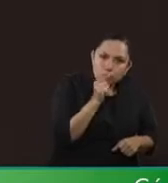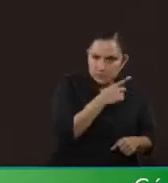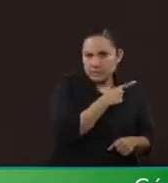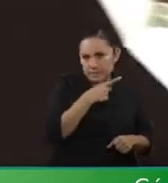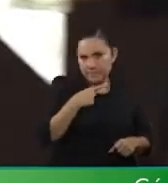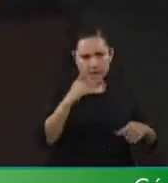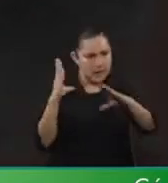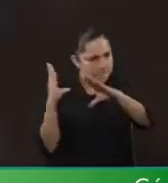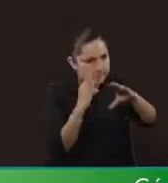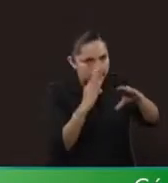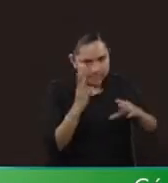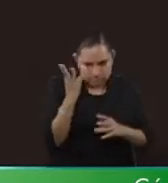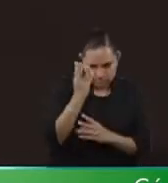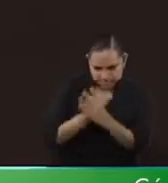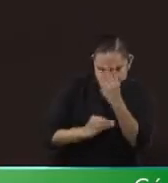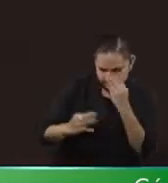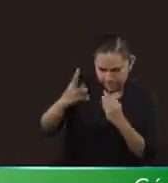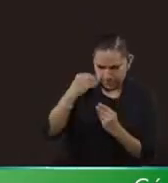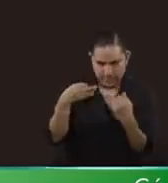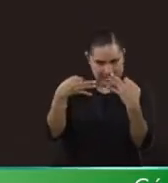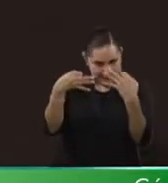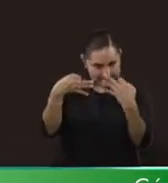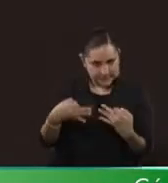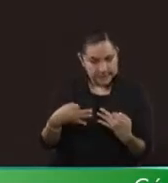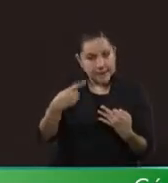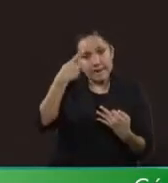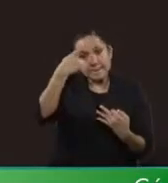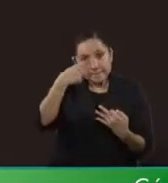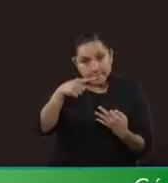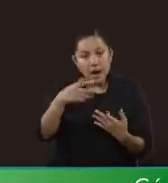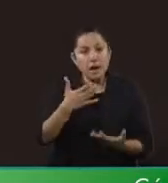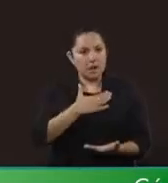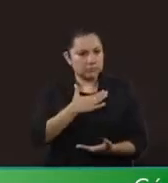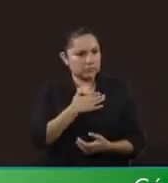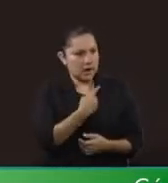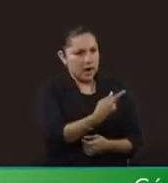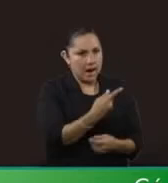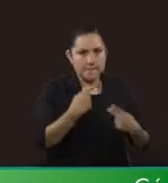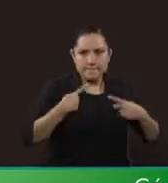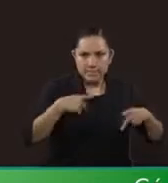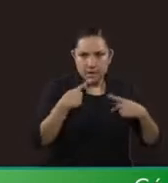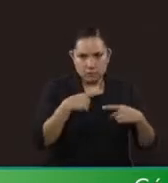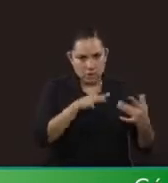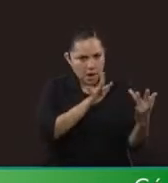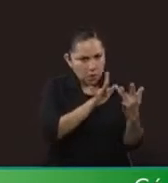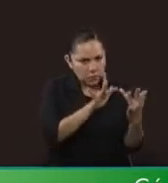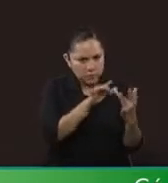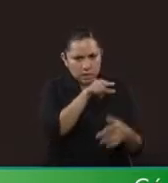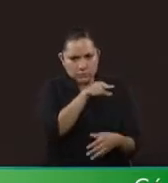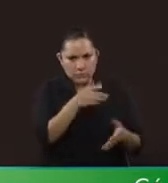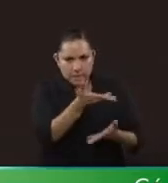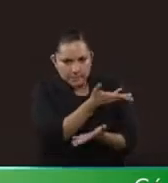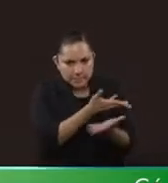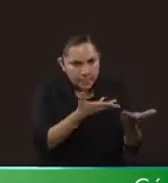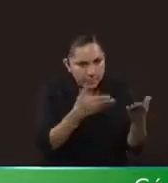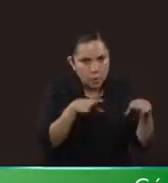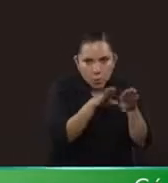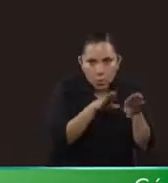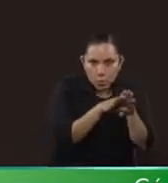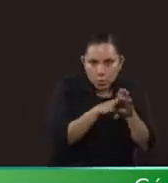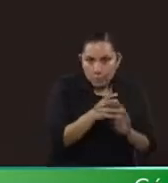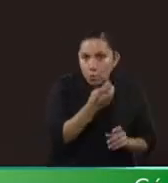confianza que mantengan un contacto cercano y directo con la población de sus